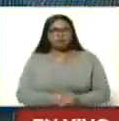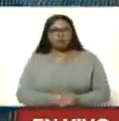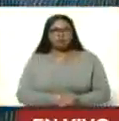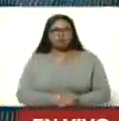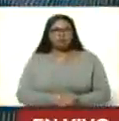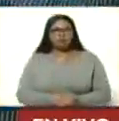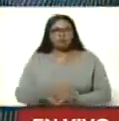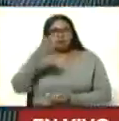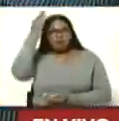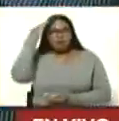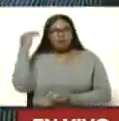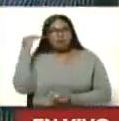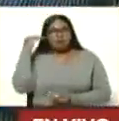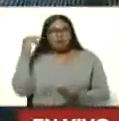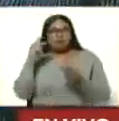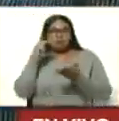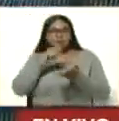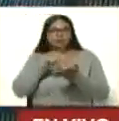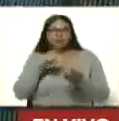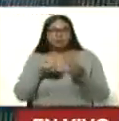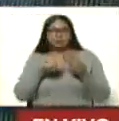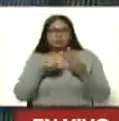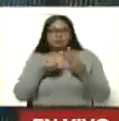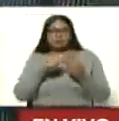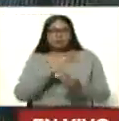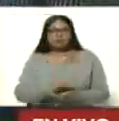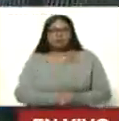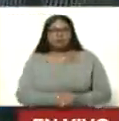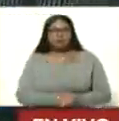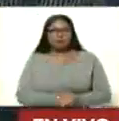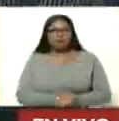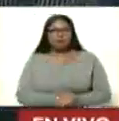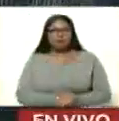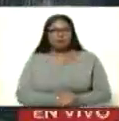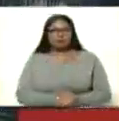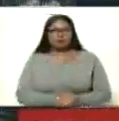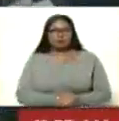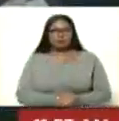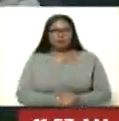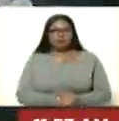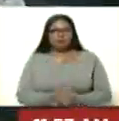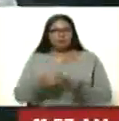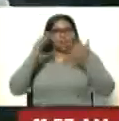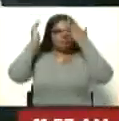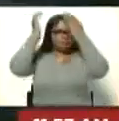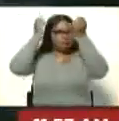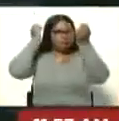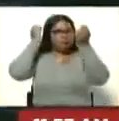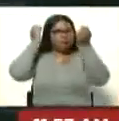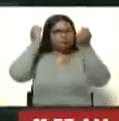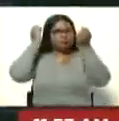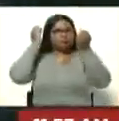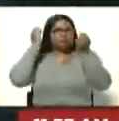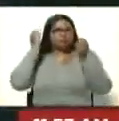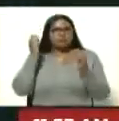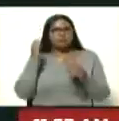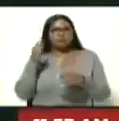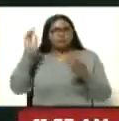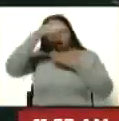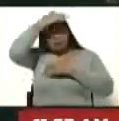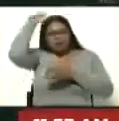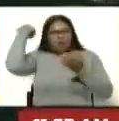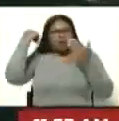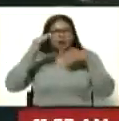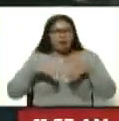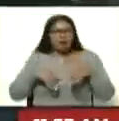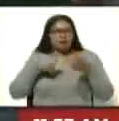Corea, camarada Ri Sung-hil. El excelentísimo embajador de la República Árabe Saharaui Democrática, el